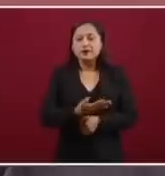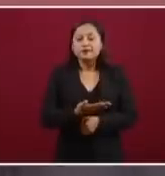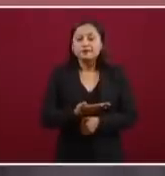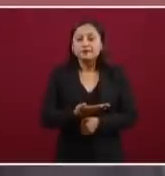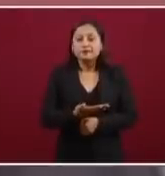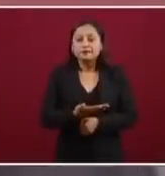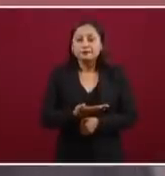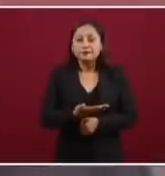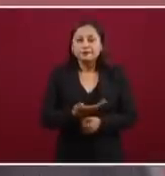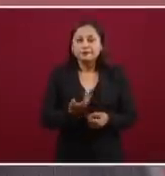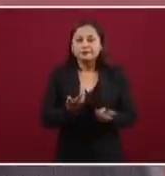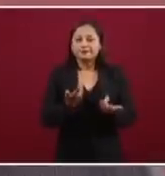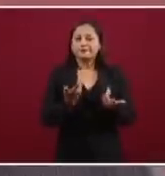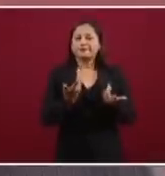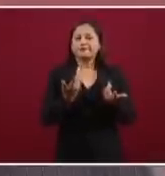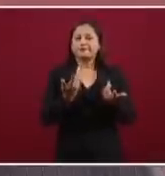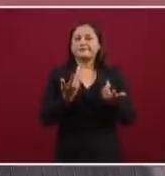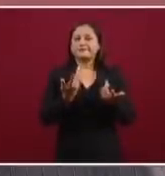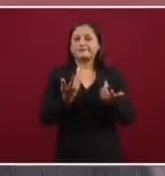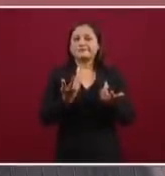¿Qué es eso?